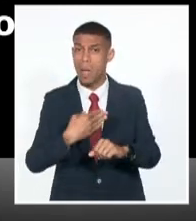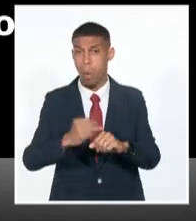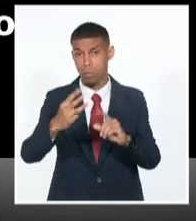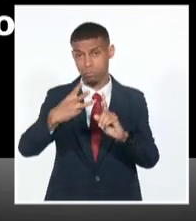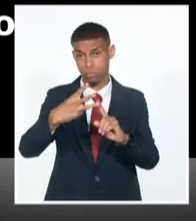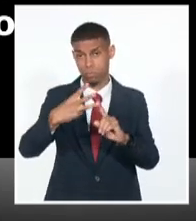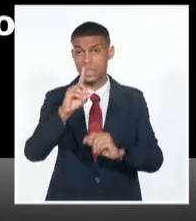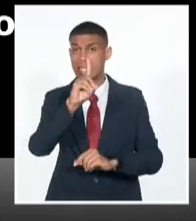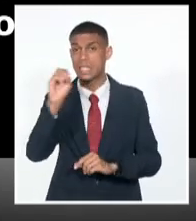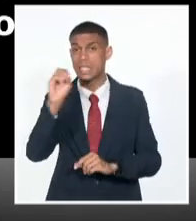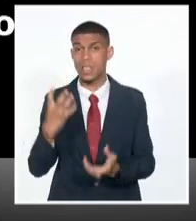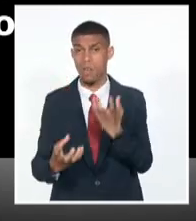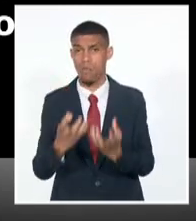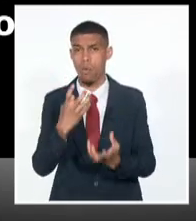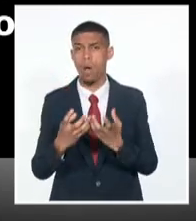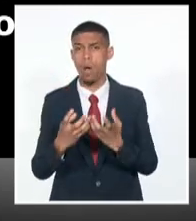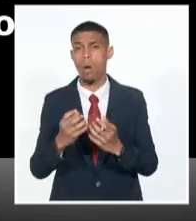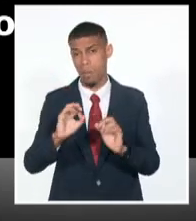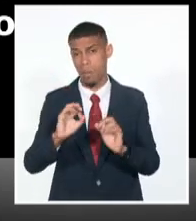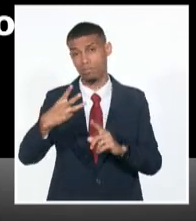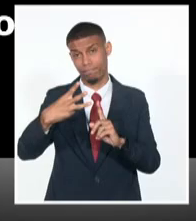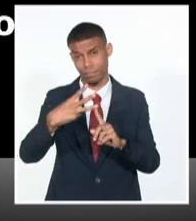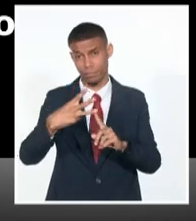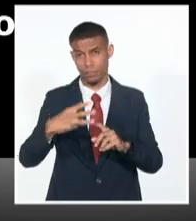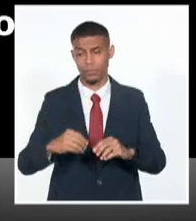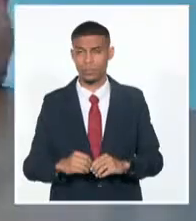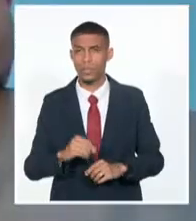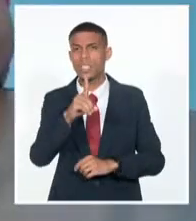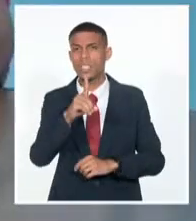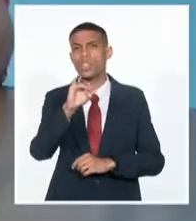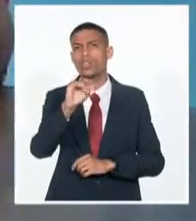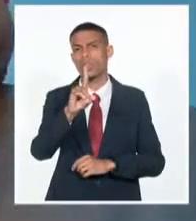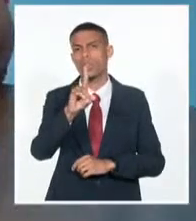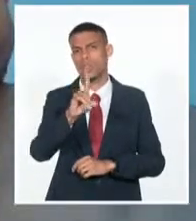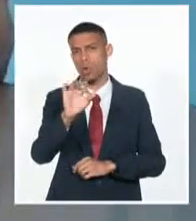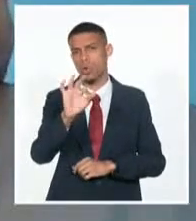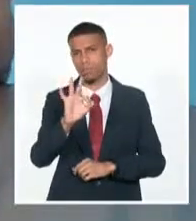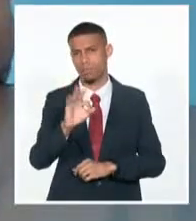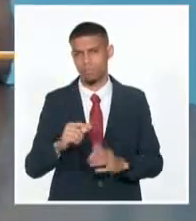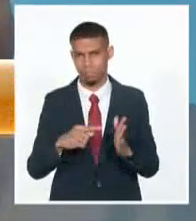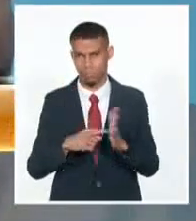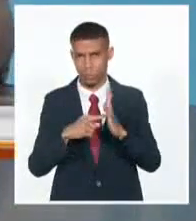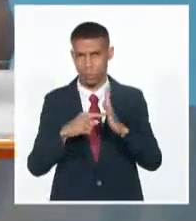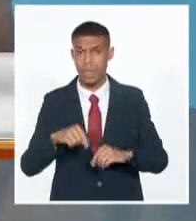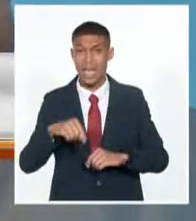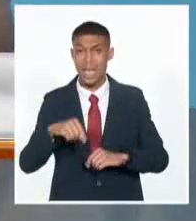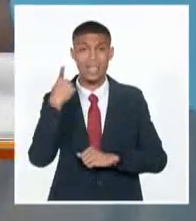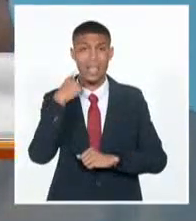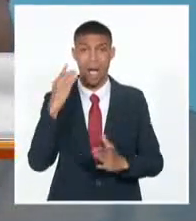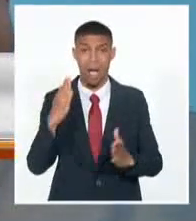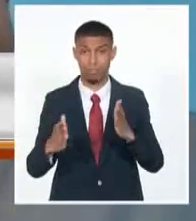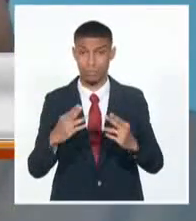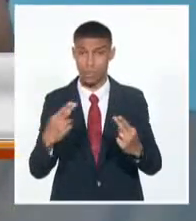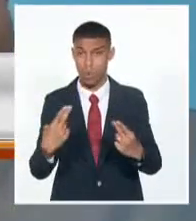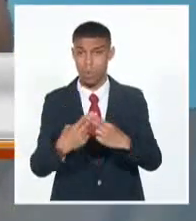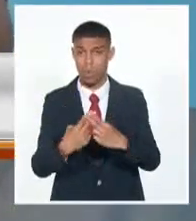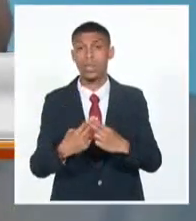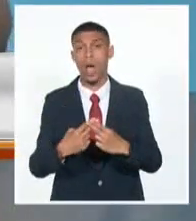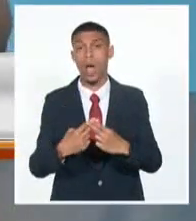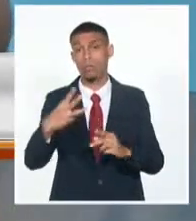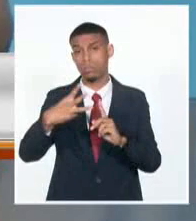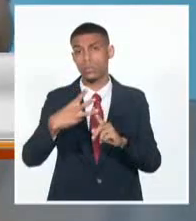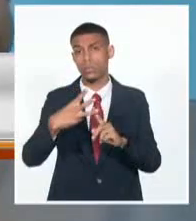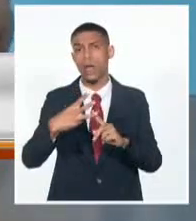en este momento se ubica en el tercer lugar con 118 puntos. Este año la tercera posición va a ser muy